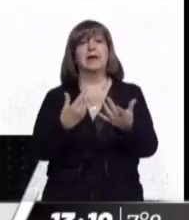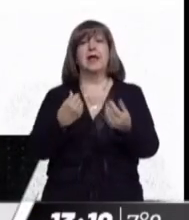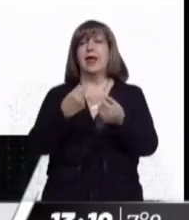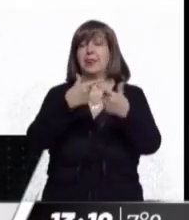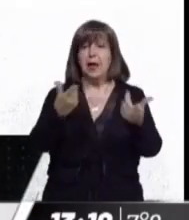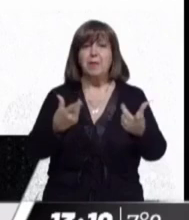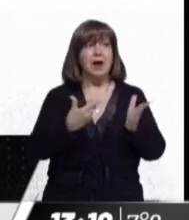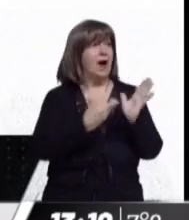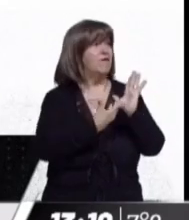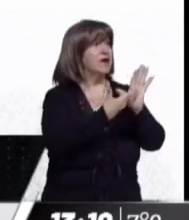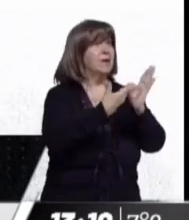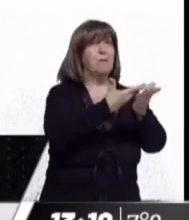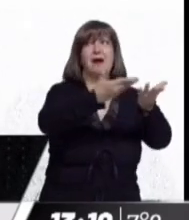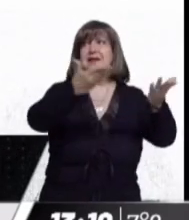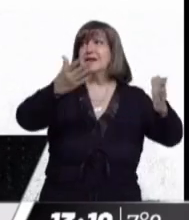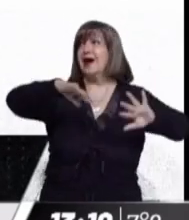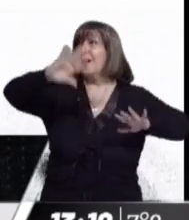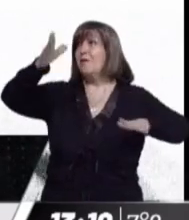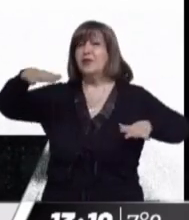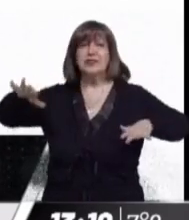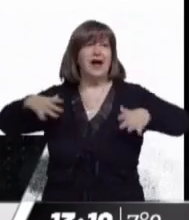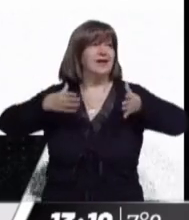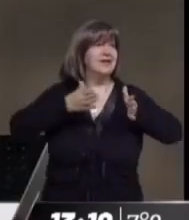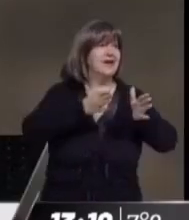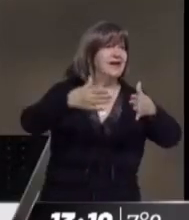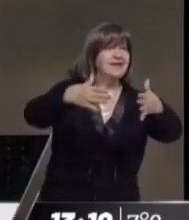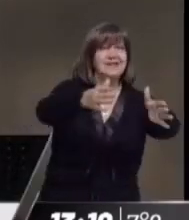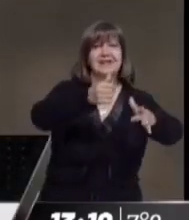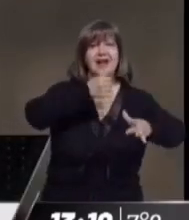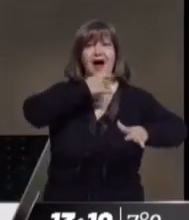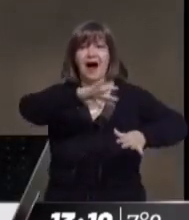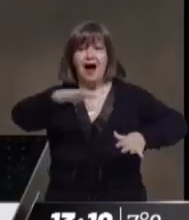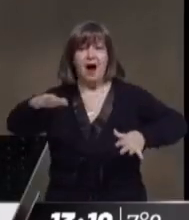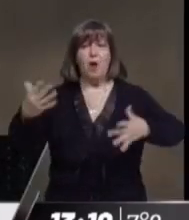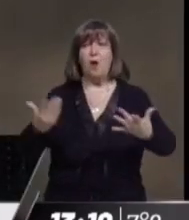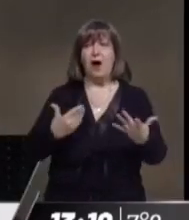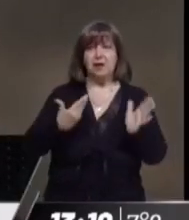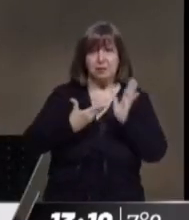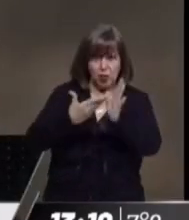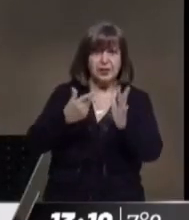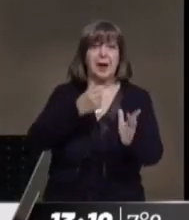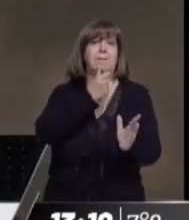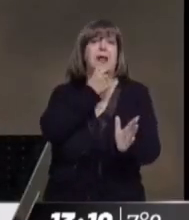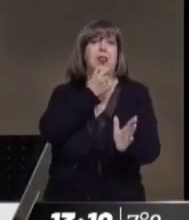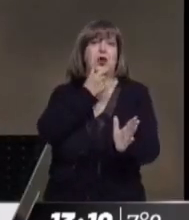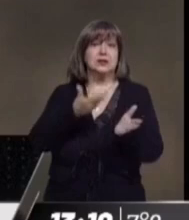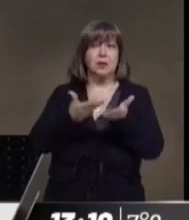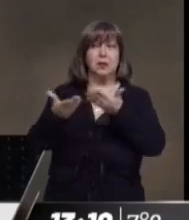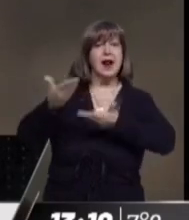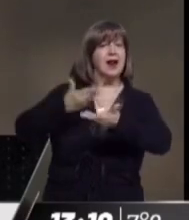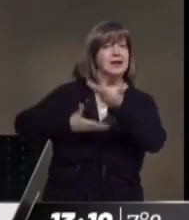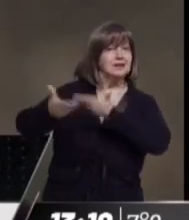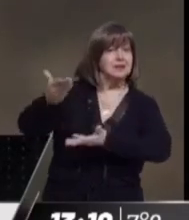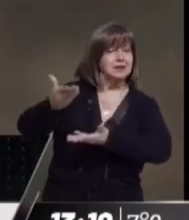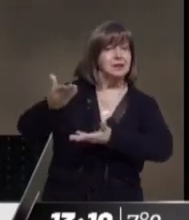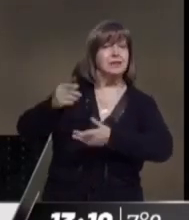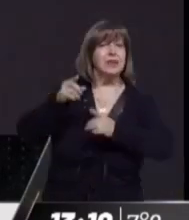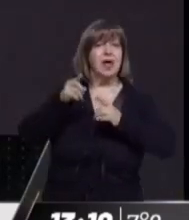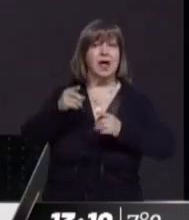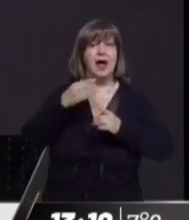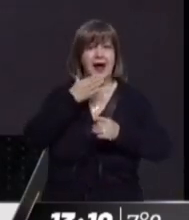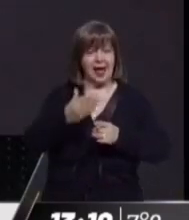que mucha gente dijera, che, ¿dónde es ese lugar? Y nos trajera, por supuesto, turismo. Gracias